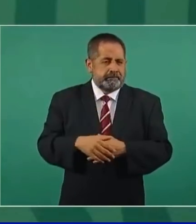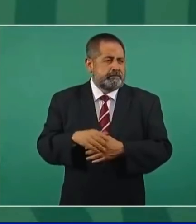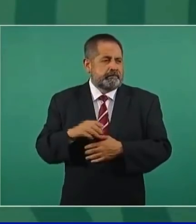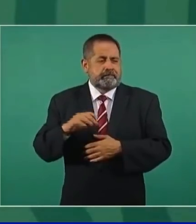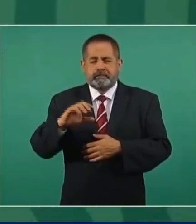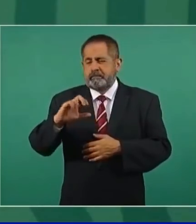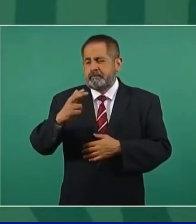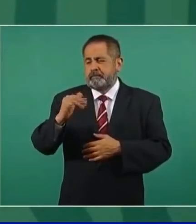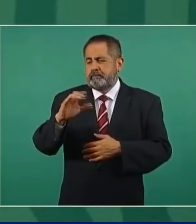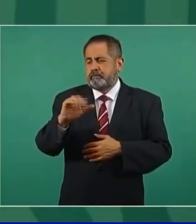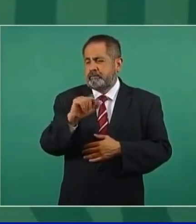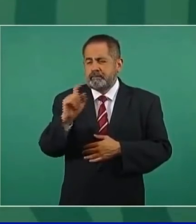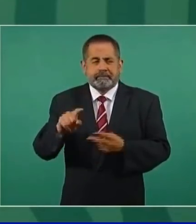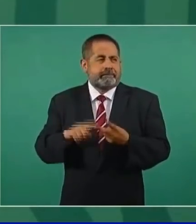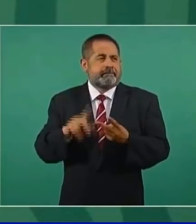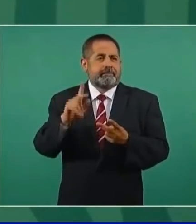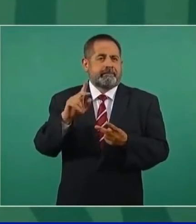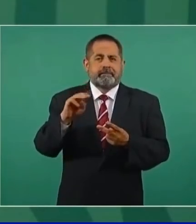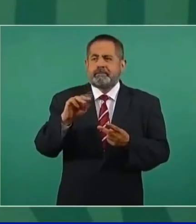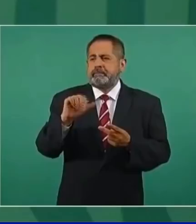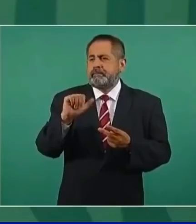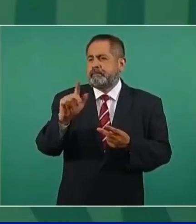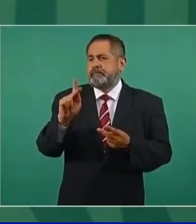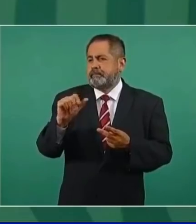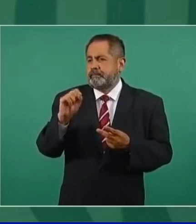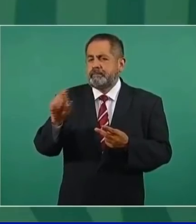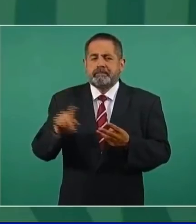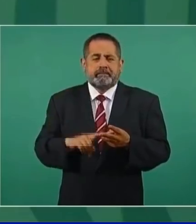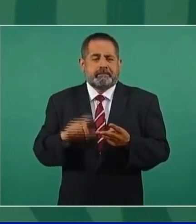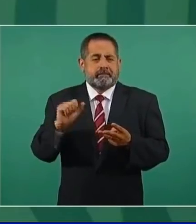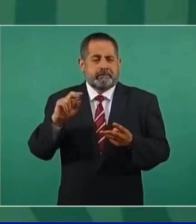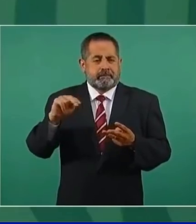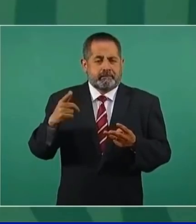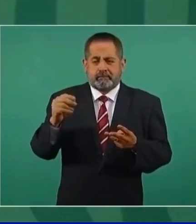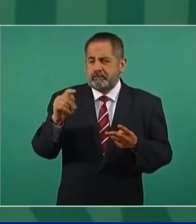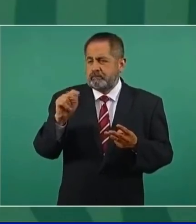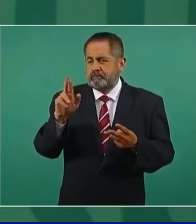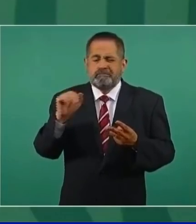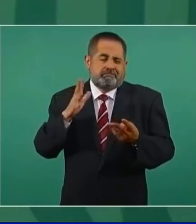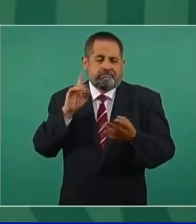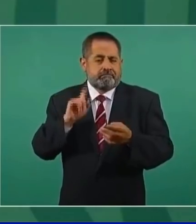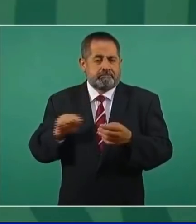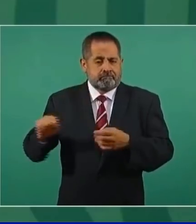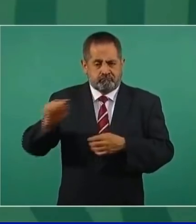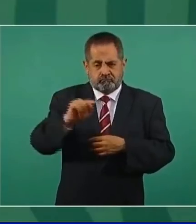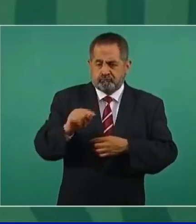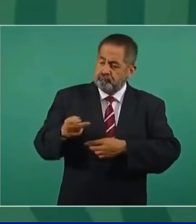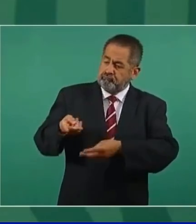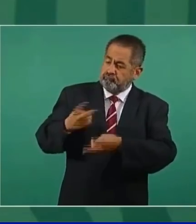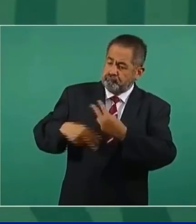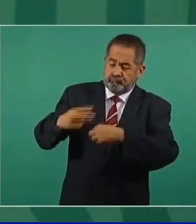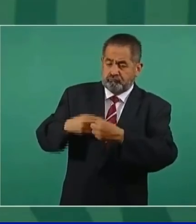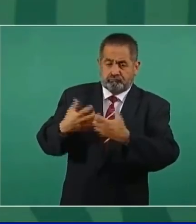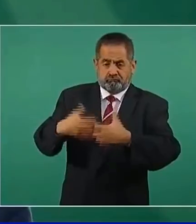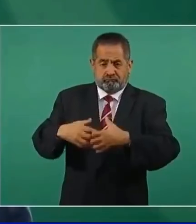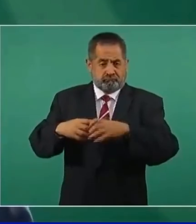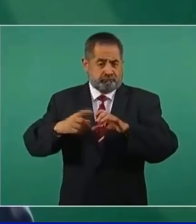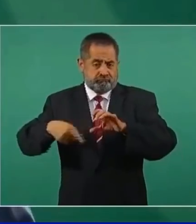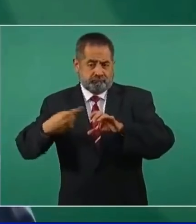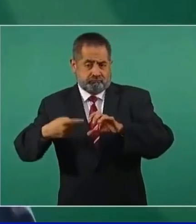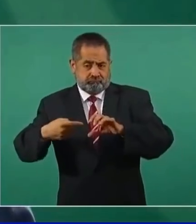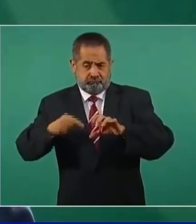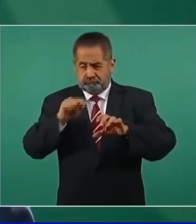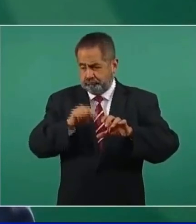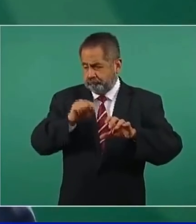Chicoacén, Malpaso, de Angostura, tiene capacidad para producir